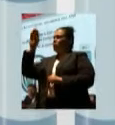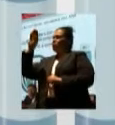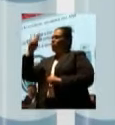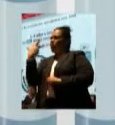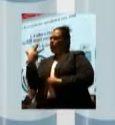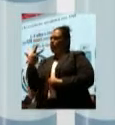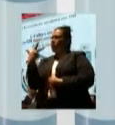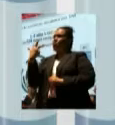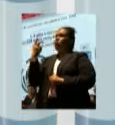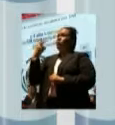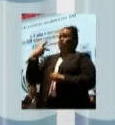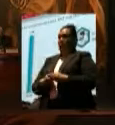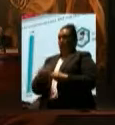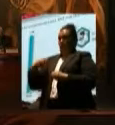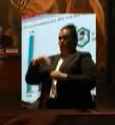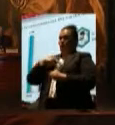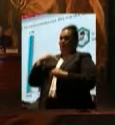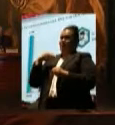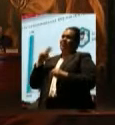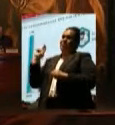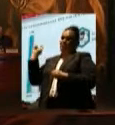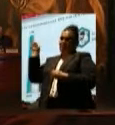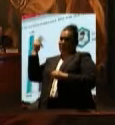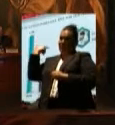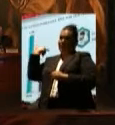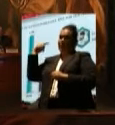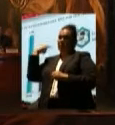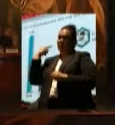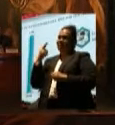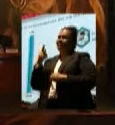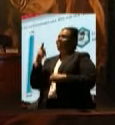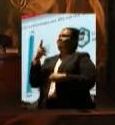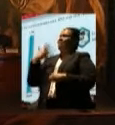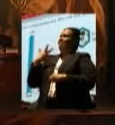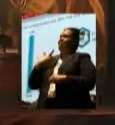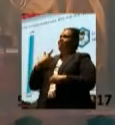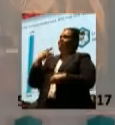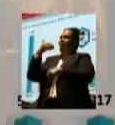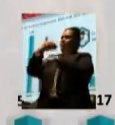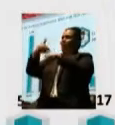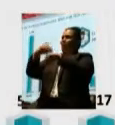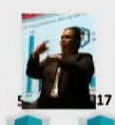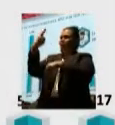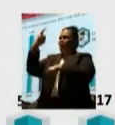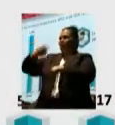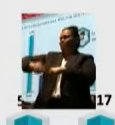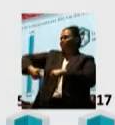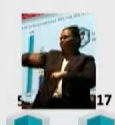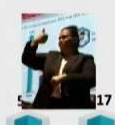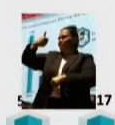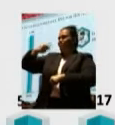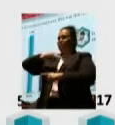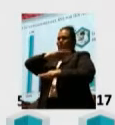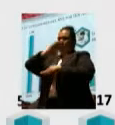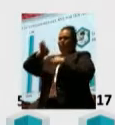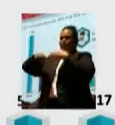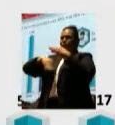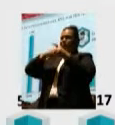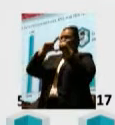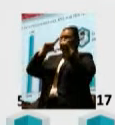continua, nuevas generaciones ocuparán los liderazgos, pero no sin